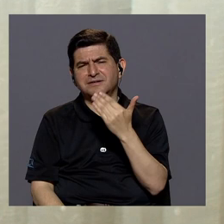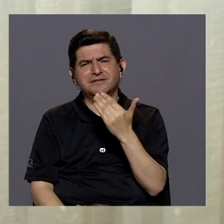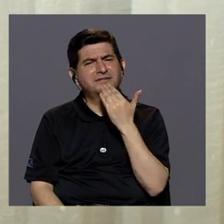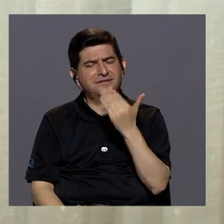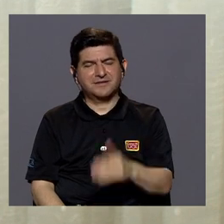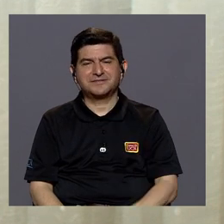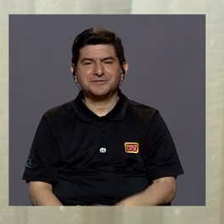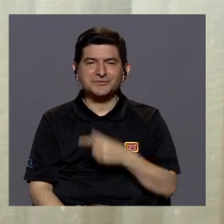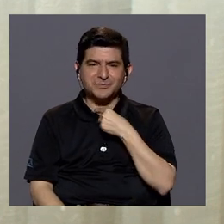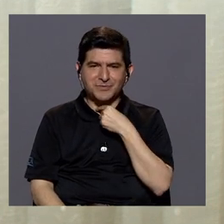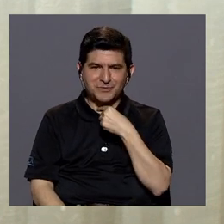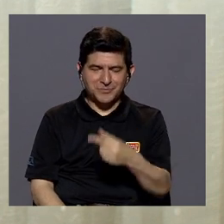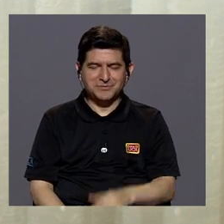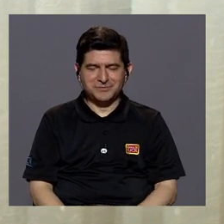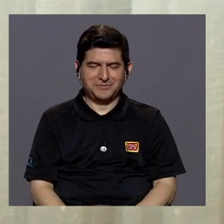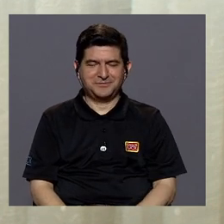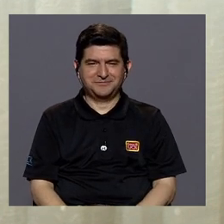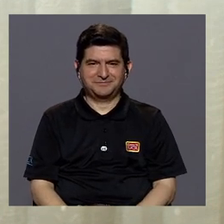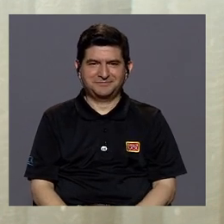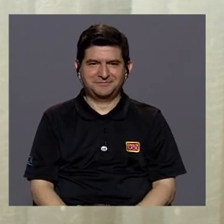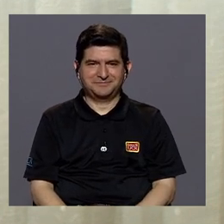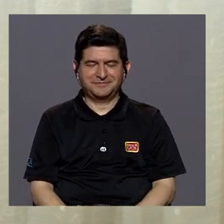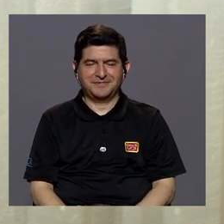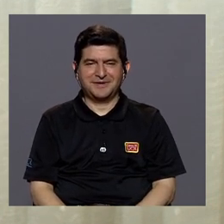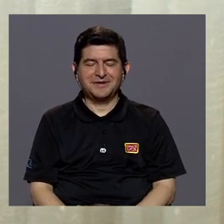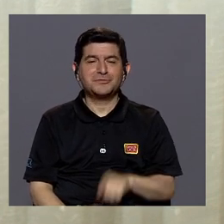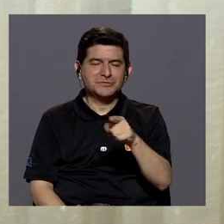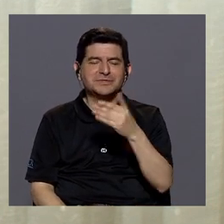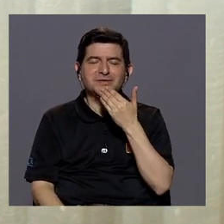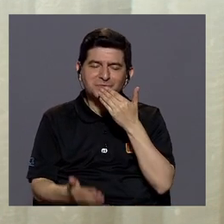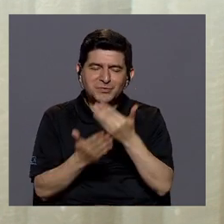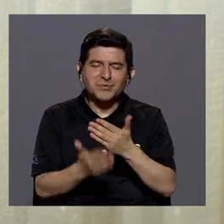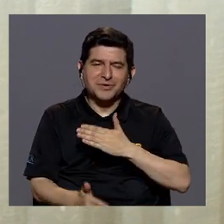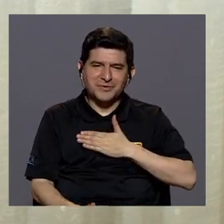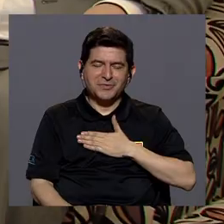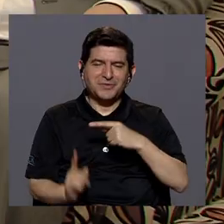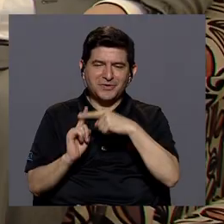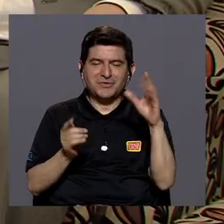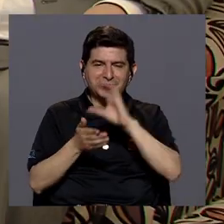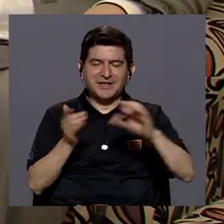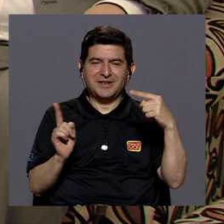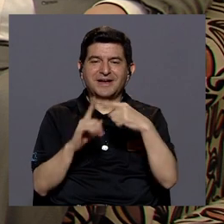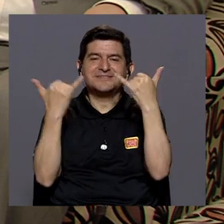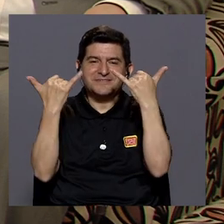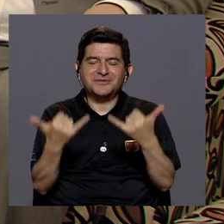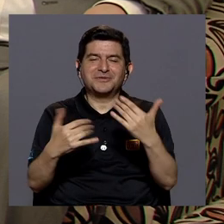gusto. Marlon, usted ha sido muy fino conmigo, desde el colegio hasta ahora, siempre.